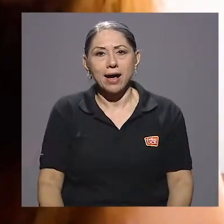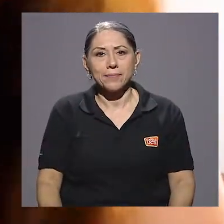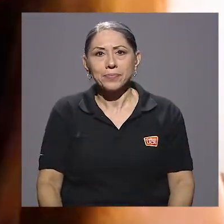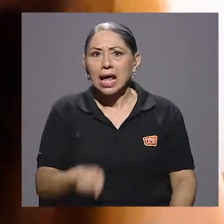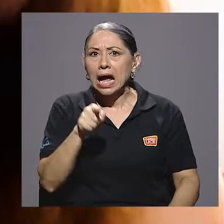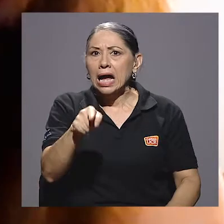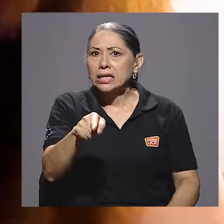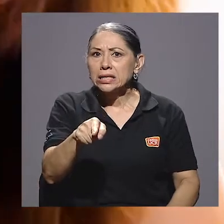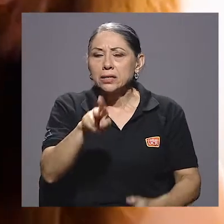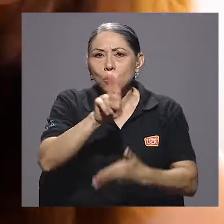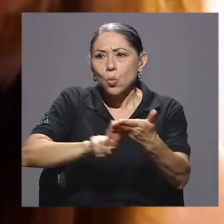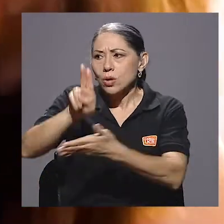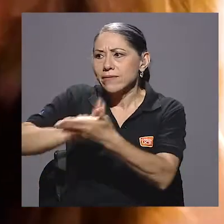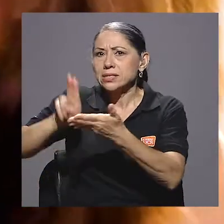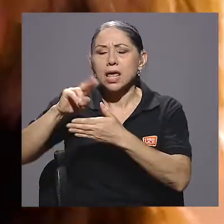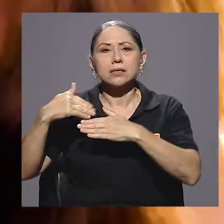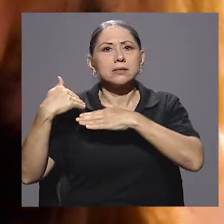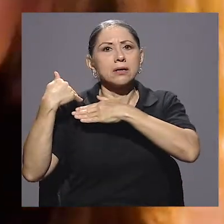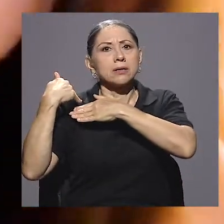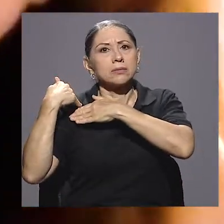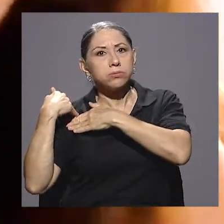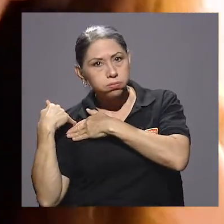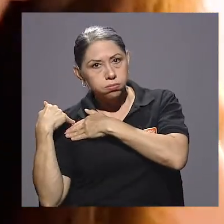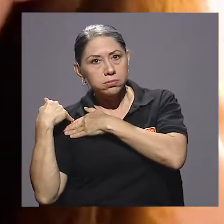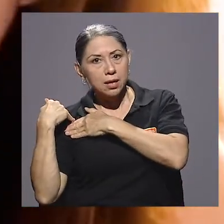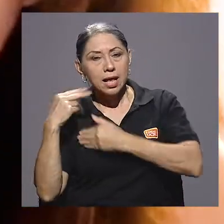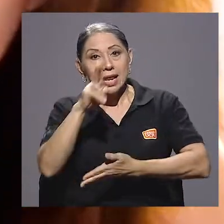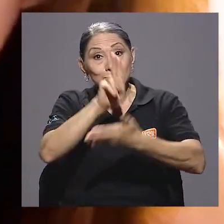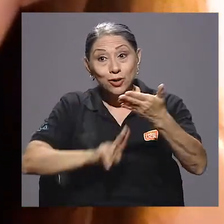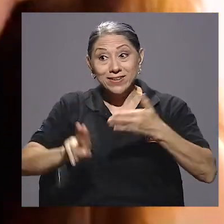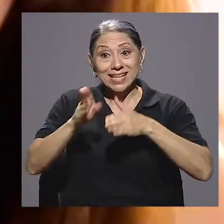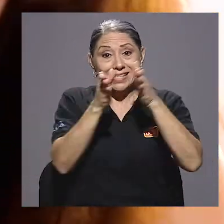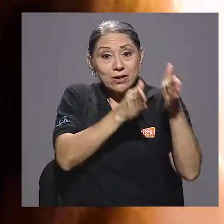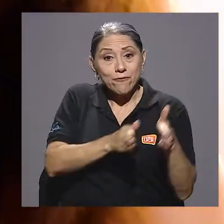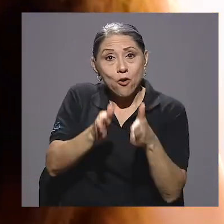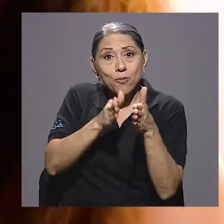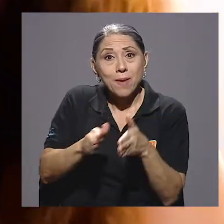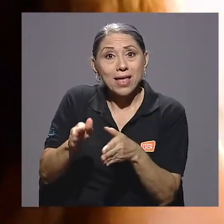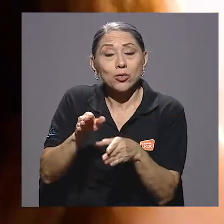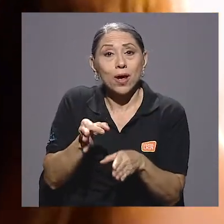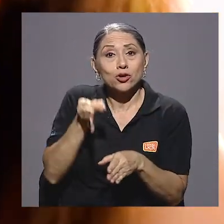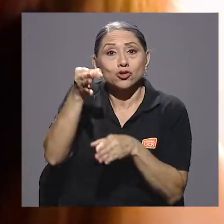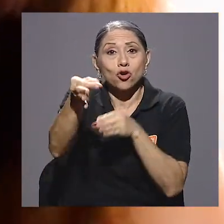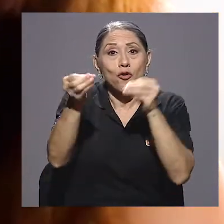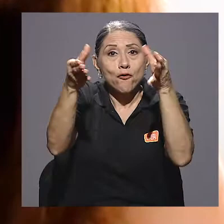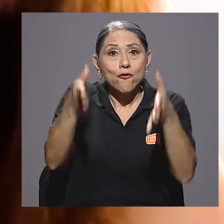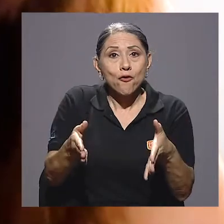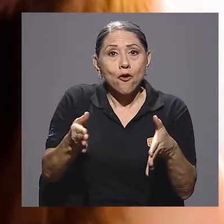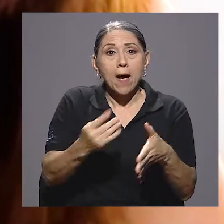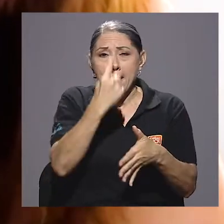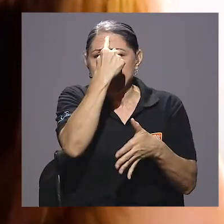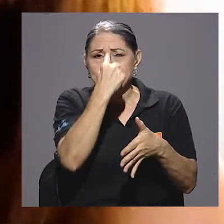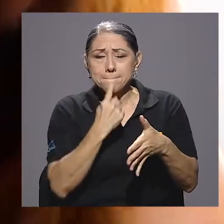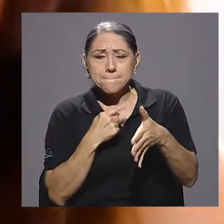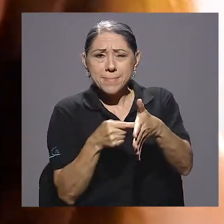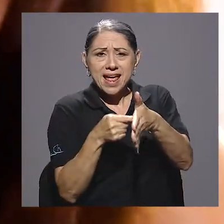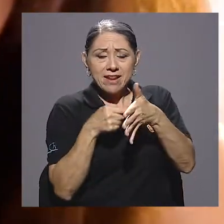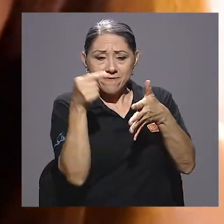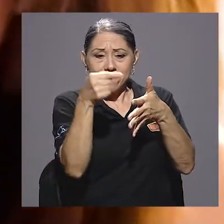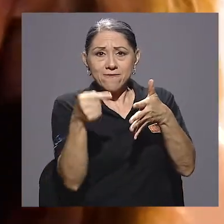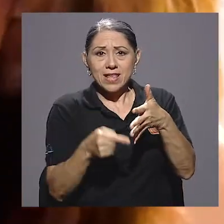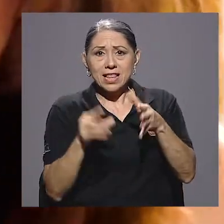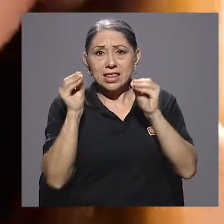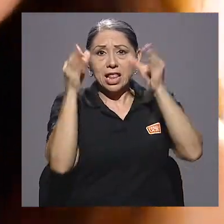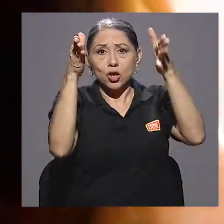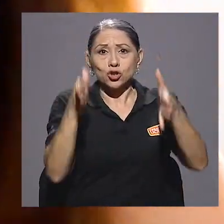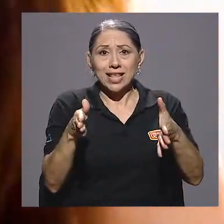hay una enorme responsabilidad de las universidades que están formando a los docentes. Realmente el perfil del docente que necesitamos y